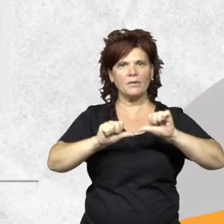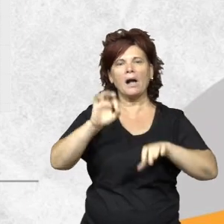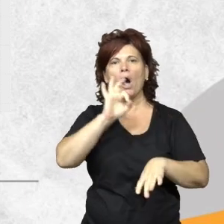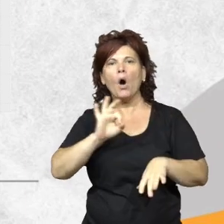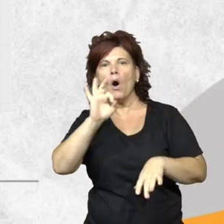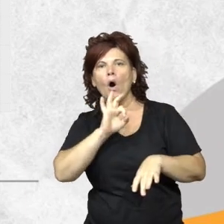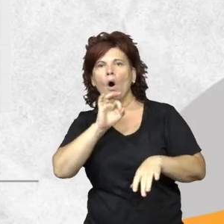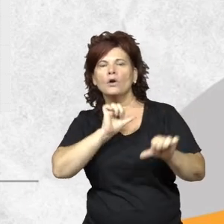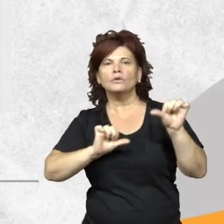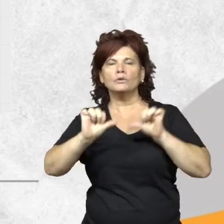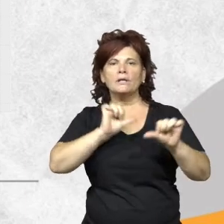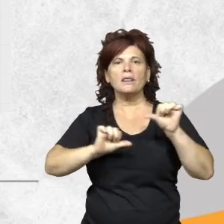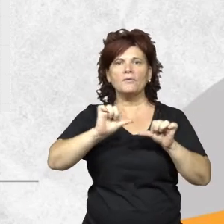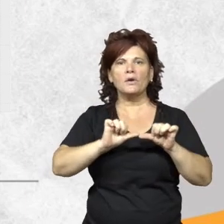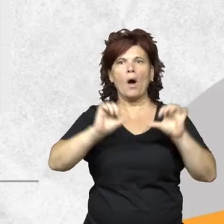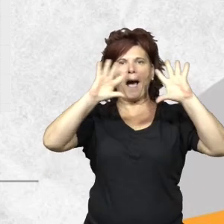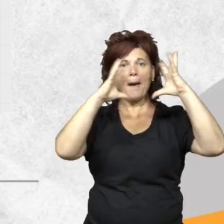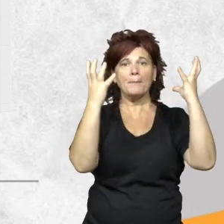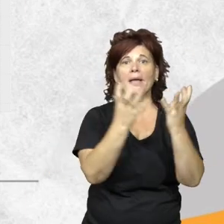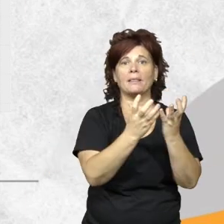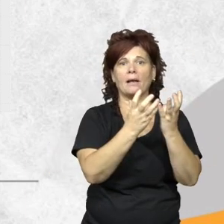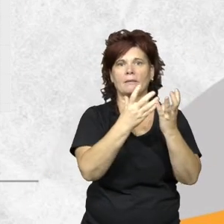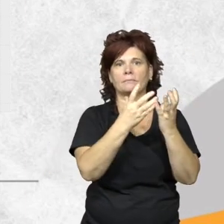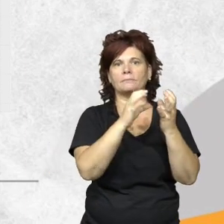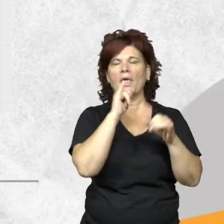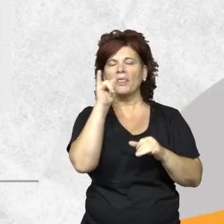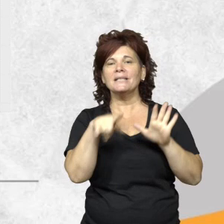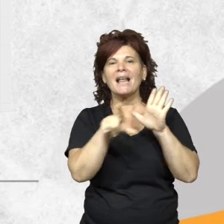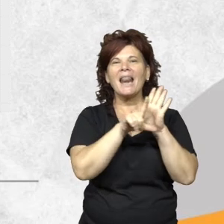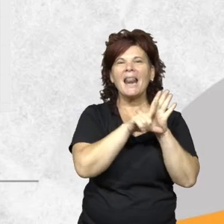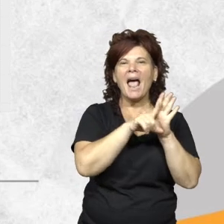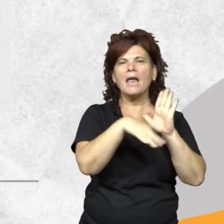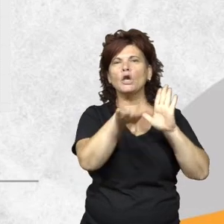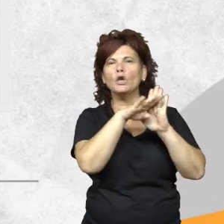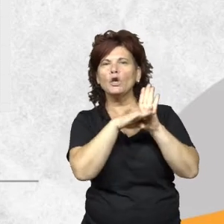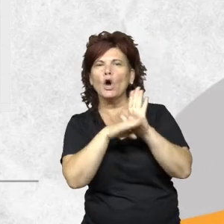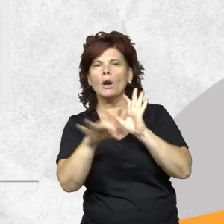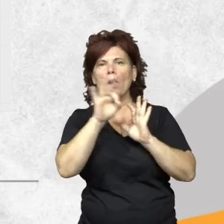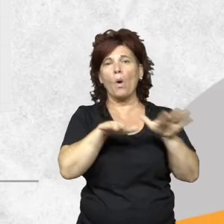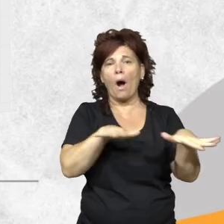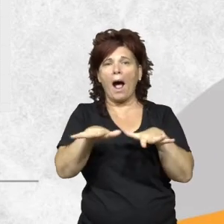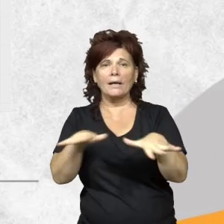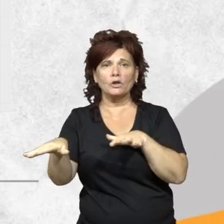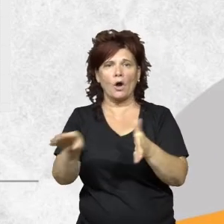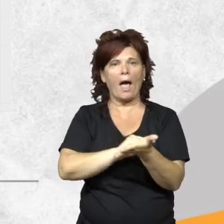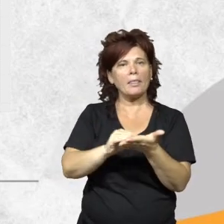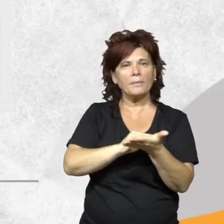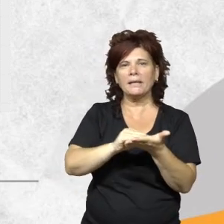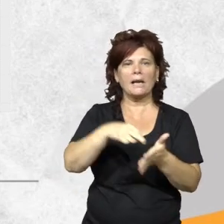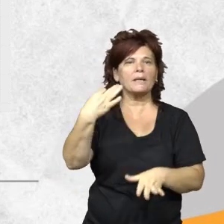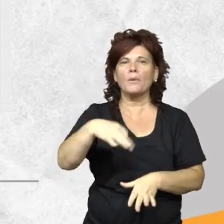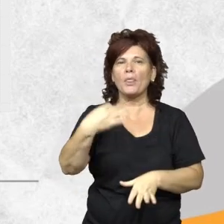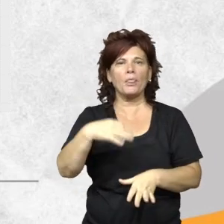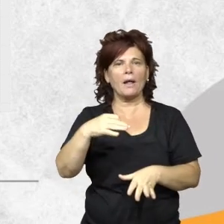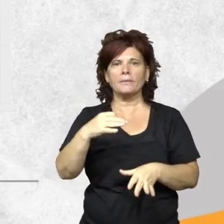tutela ambiental, que lo que básicamente dice es que toda ley, toda norma, todo acto administrativo tiene que estar sujeto